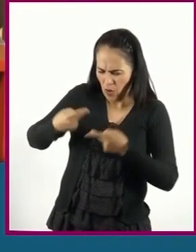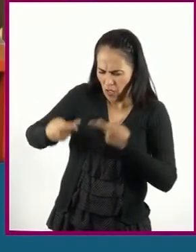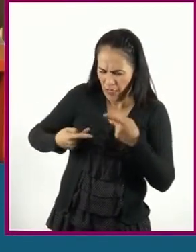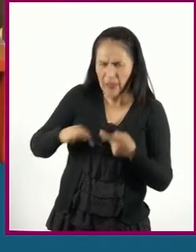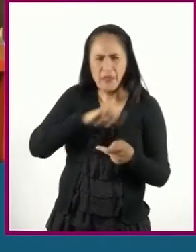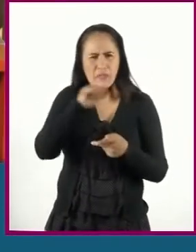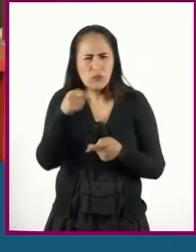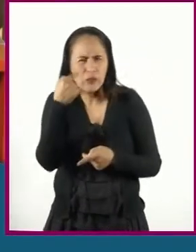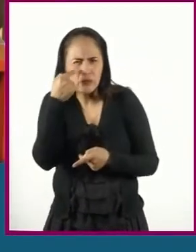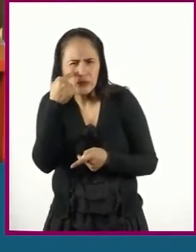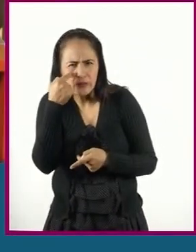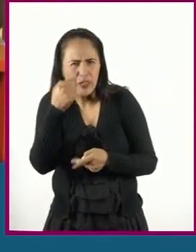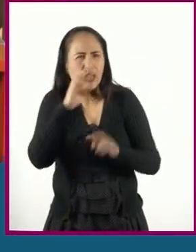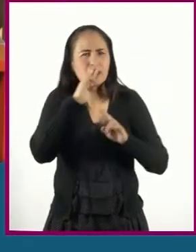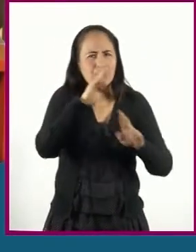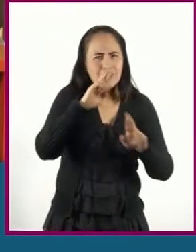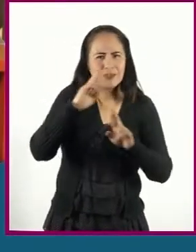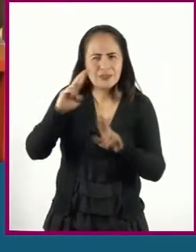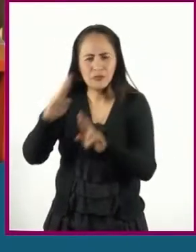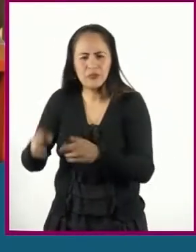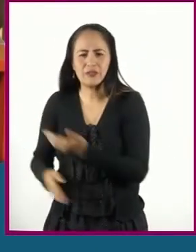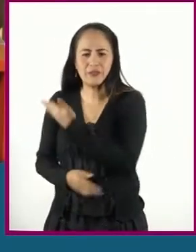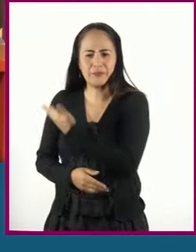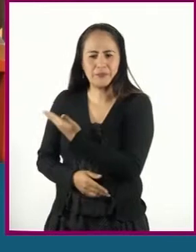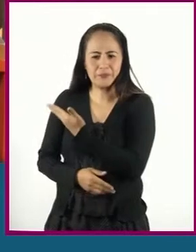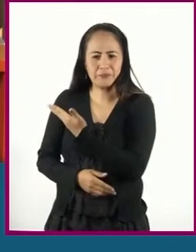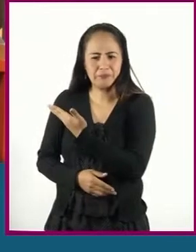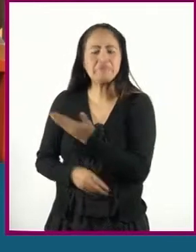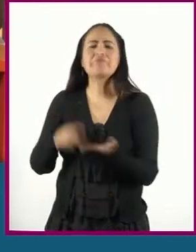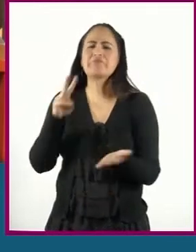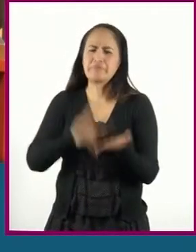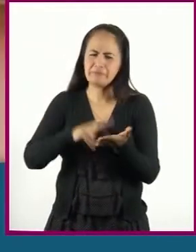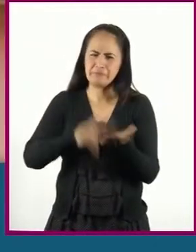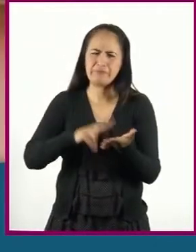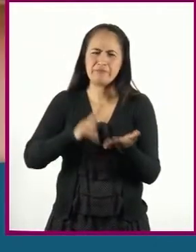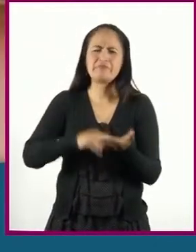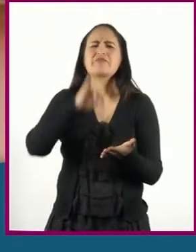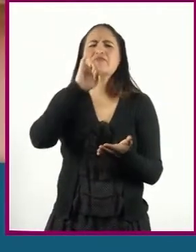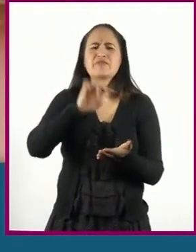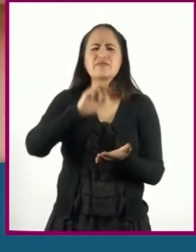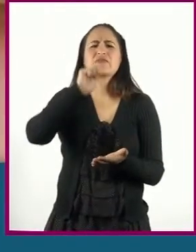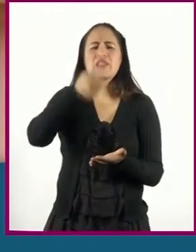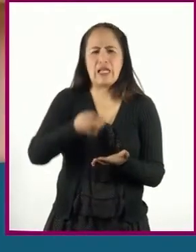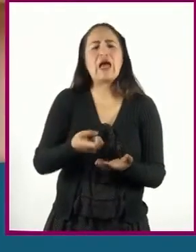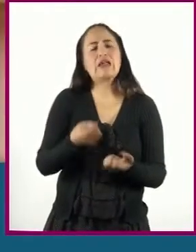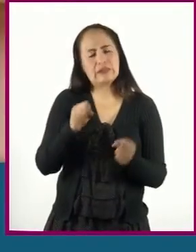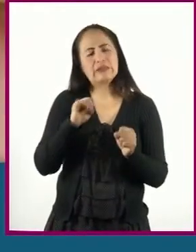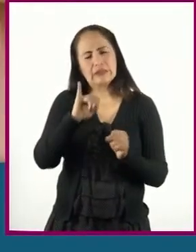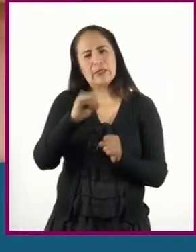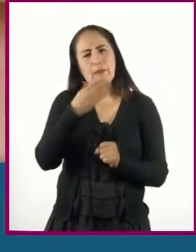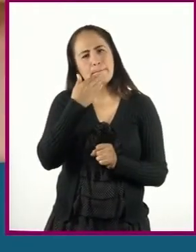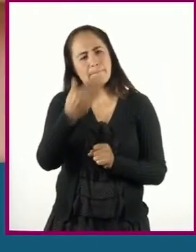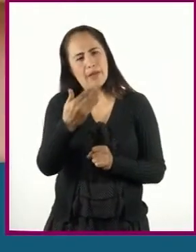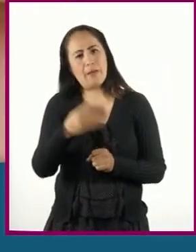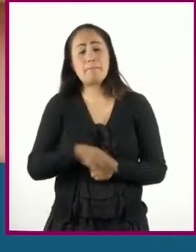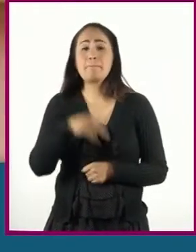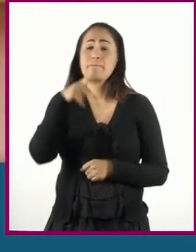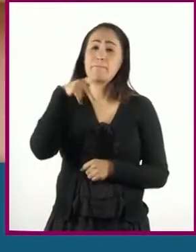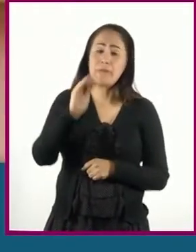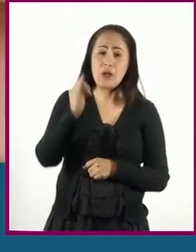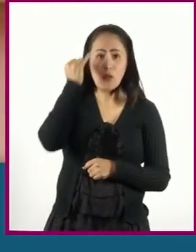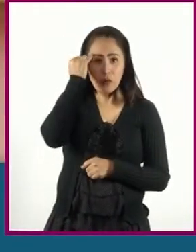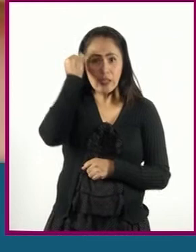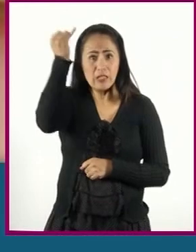observaciones. Los modelos científicos son válidos mientras su explicación sea satisfactoria, pero nuevas